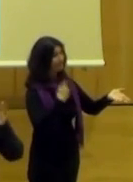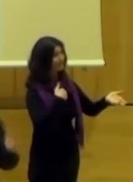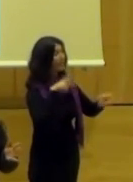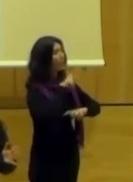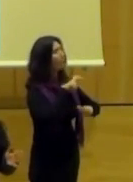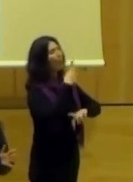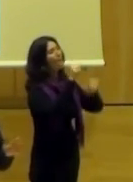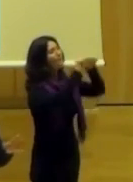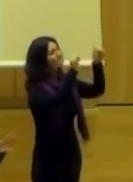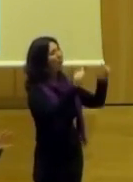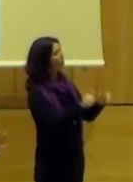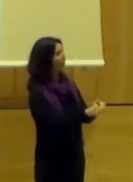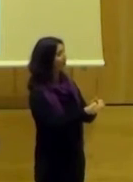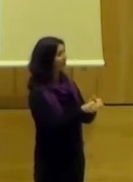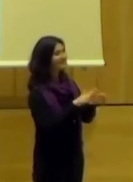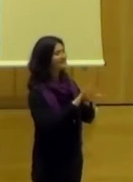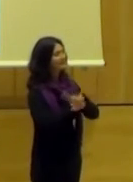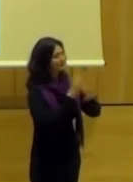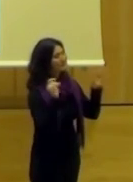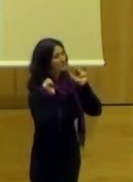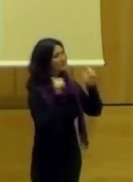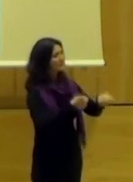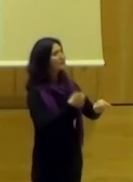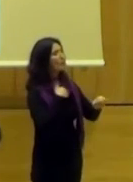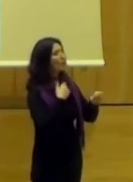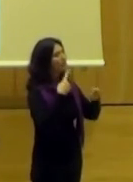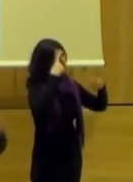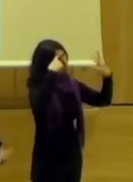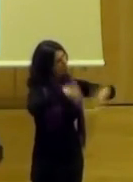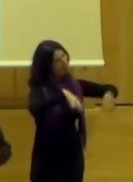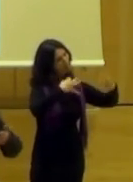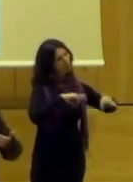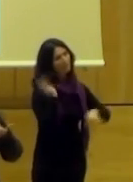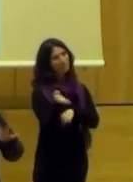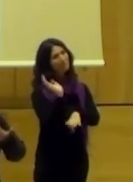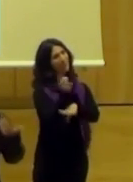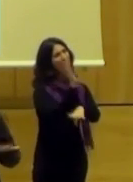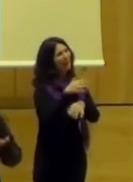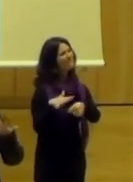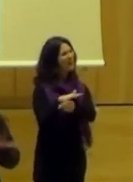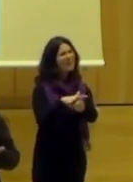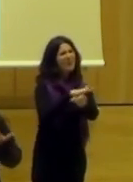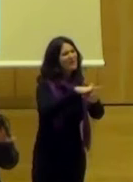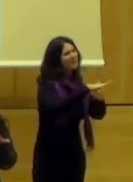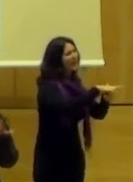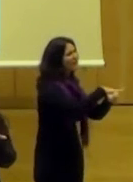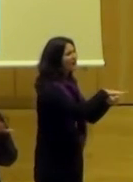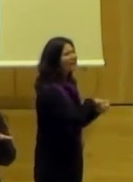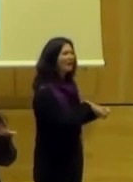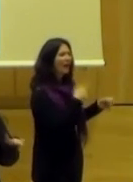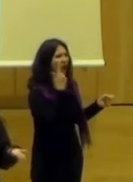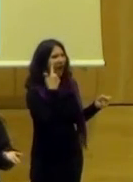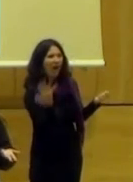lugar de tomar un modelo, empezamos a ir como con mucha inocencia por los barrios y a ver qué es lo que los barrios